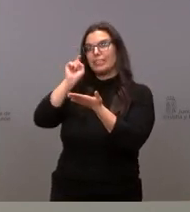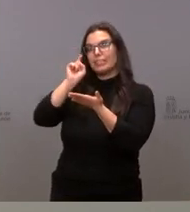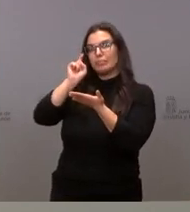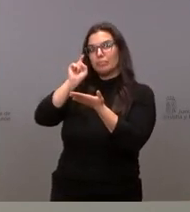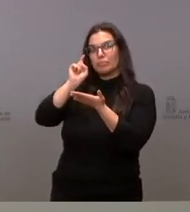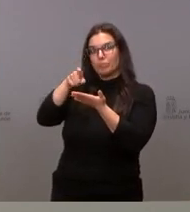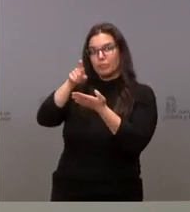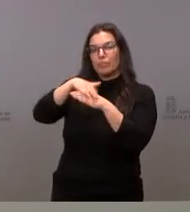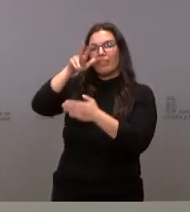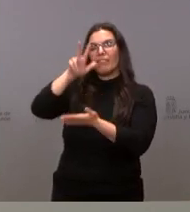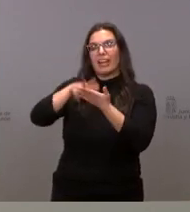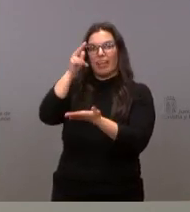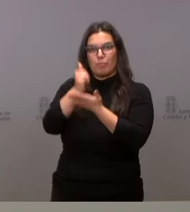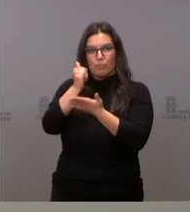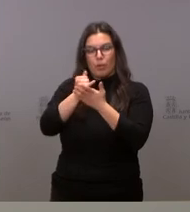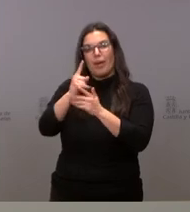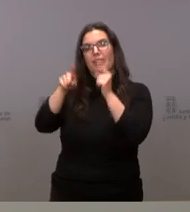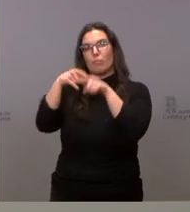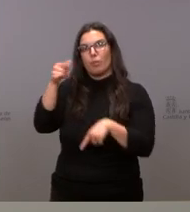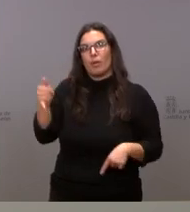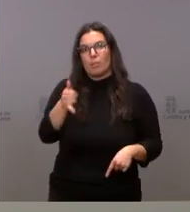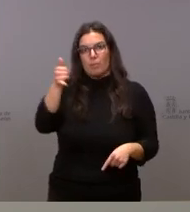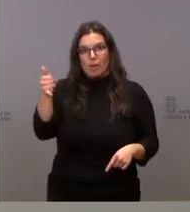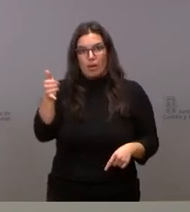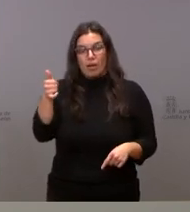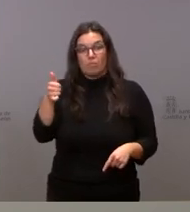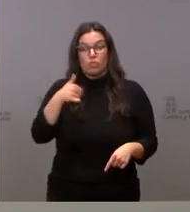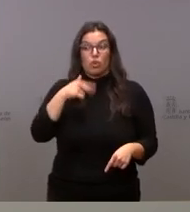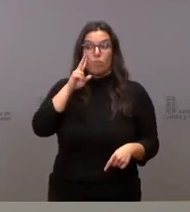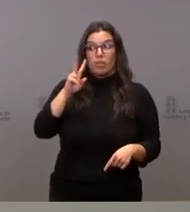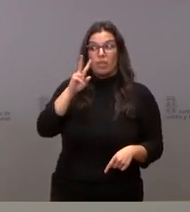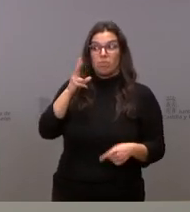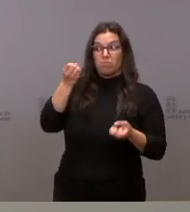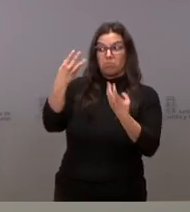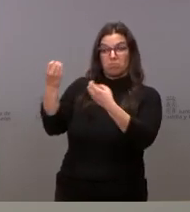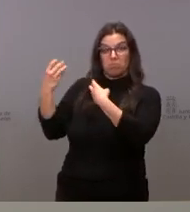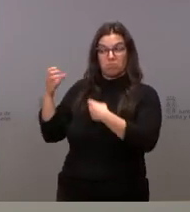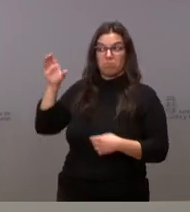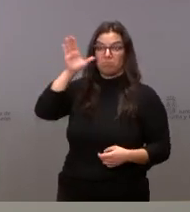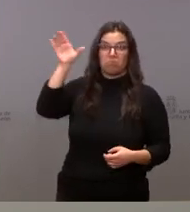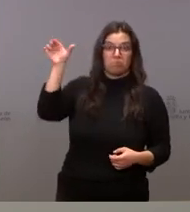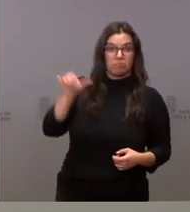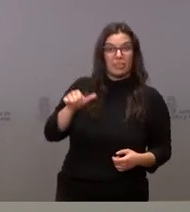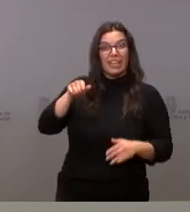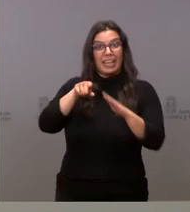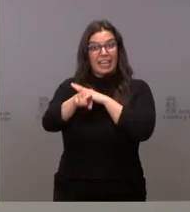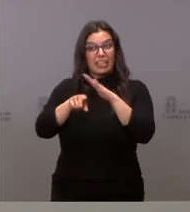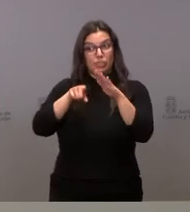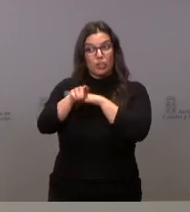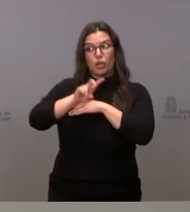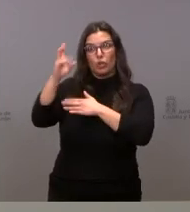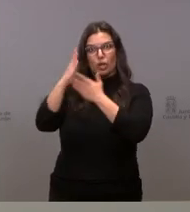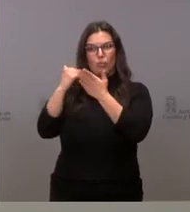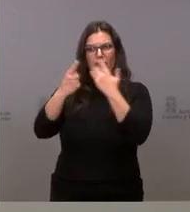evidentemente nosotros estábamos más avanzados que lo quería ayer que otras comunidades autónomas en cuanto al tema de la gestión para las comunidades